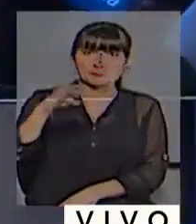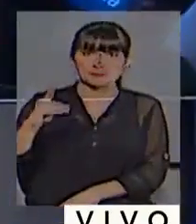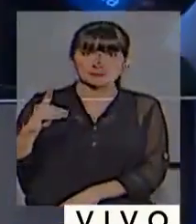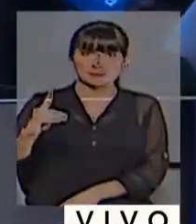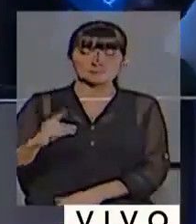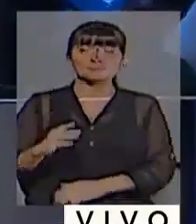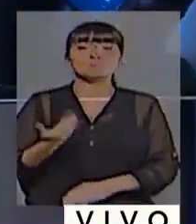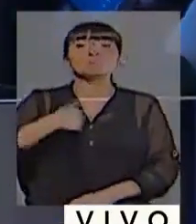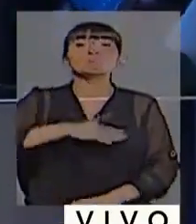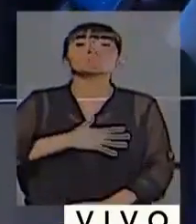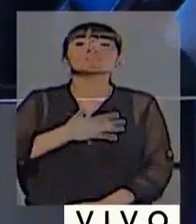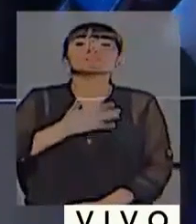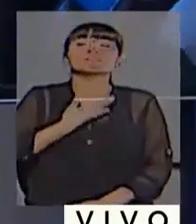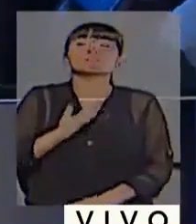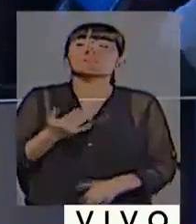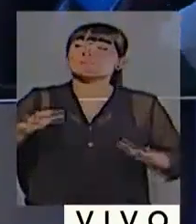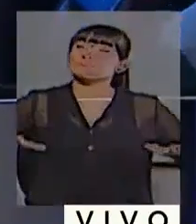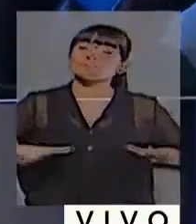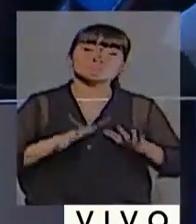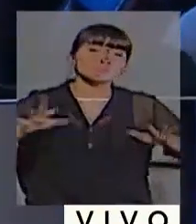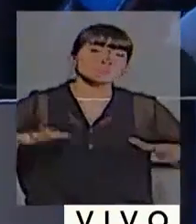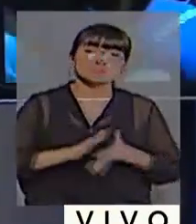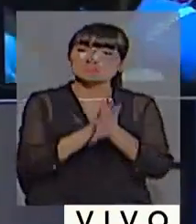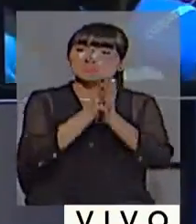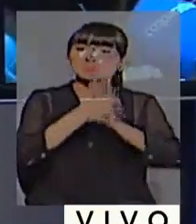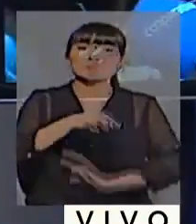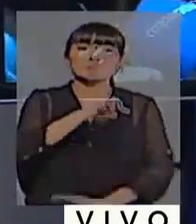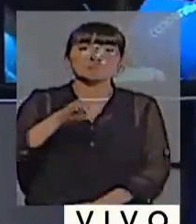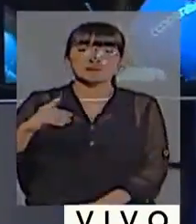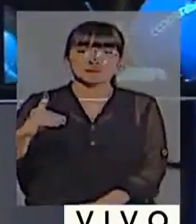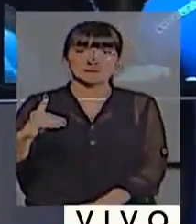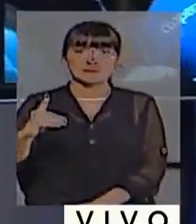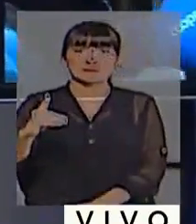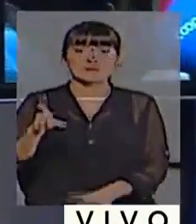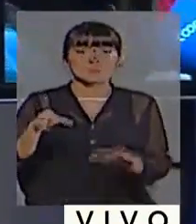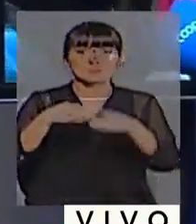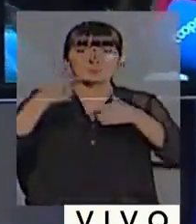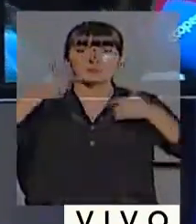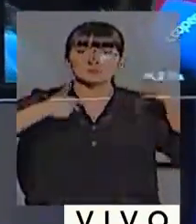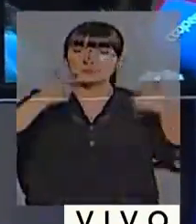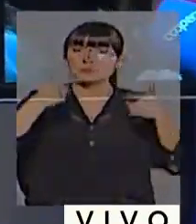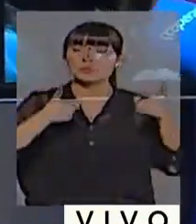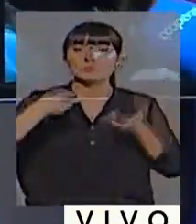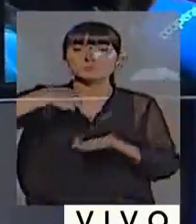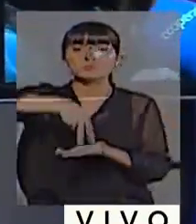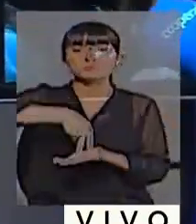Sentimos que hicimos todos los esfuerzos. El PPD fue uno de los partidos que tuvo una postura